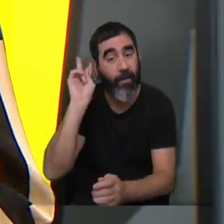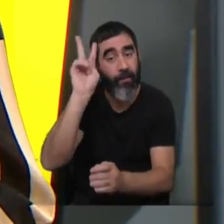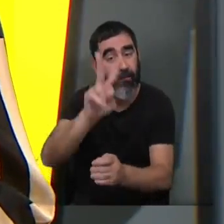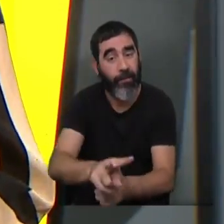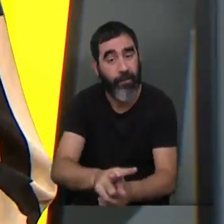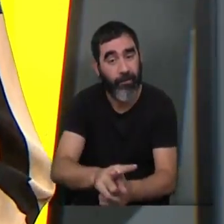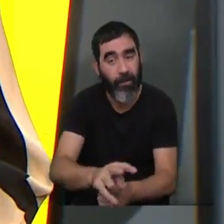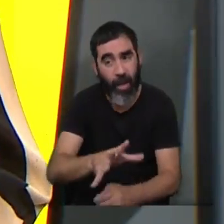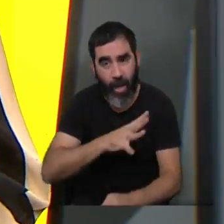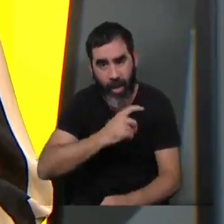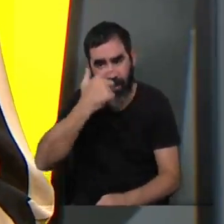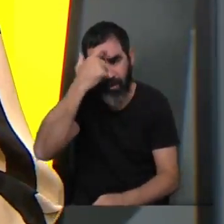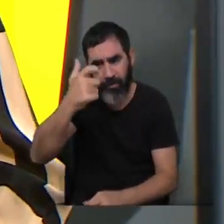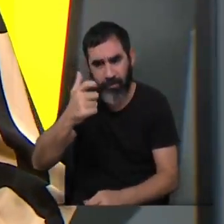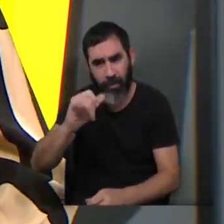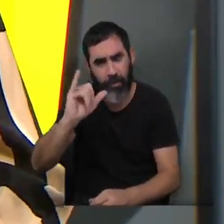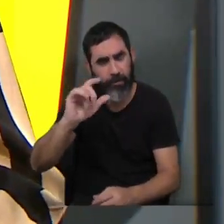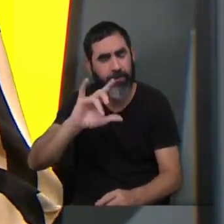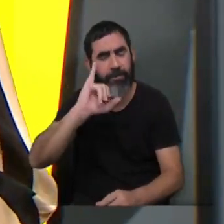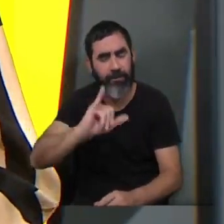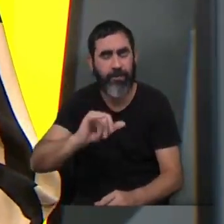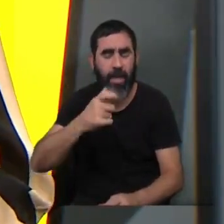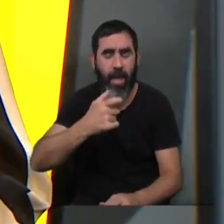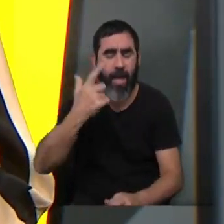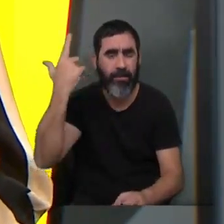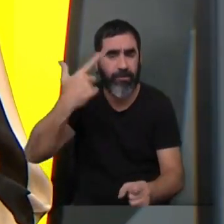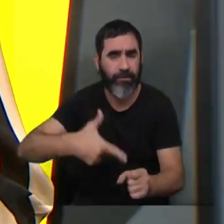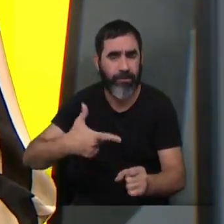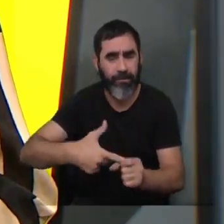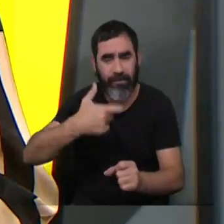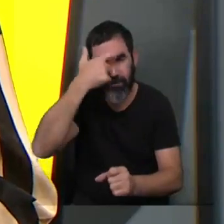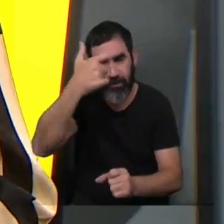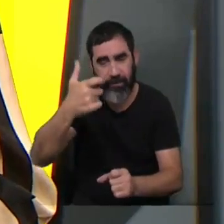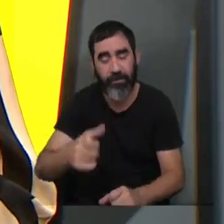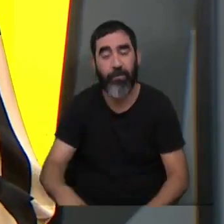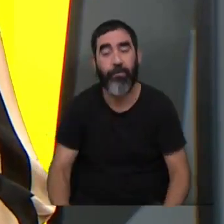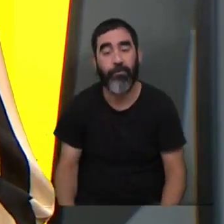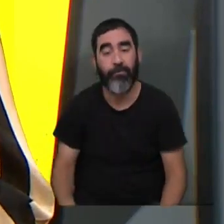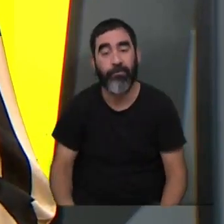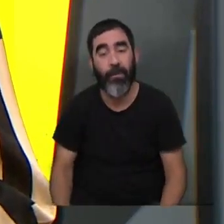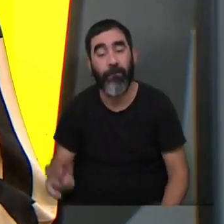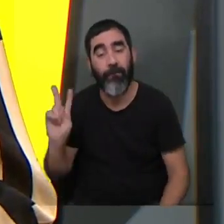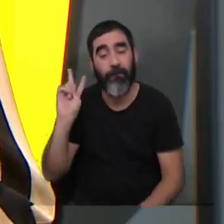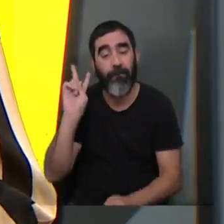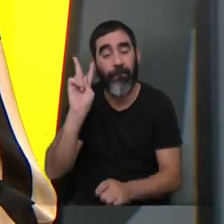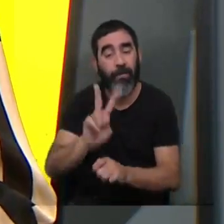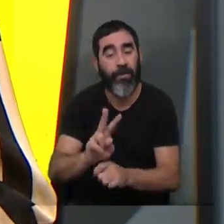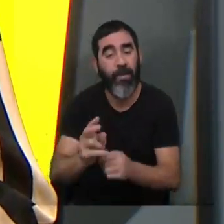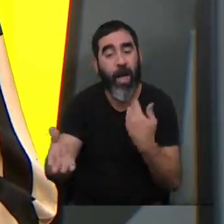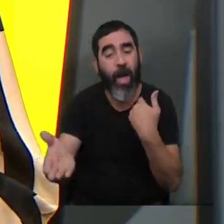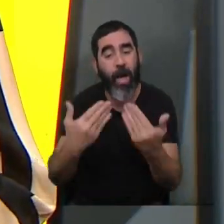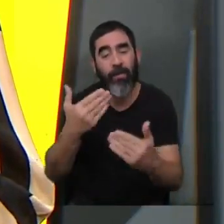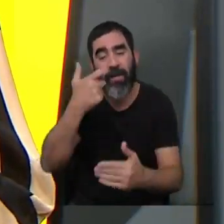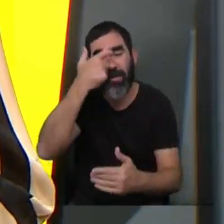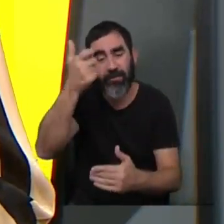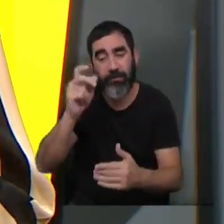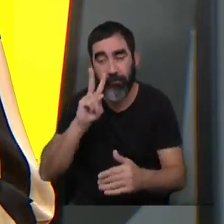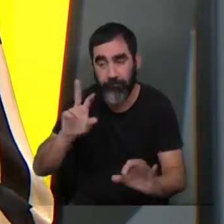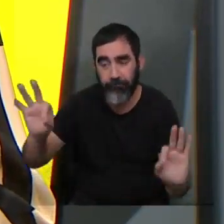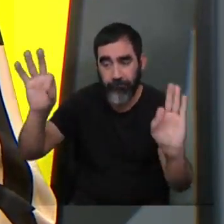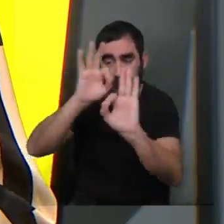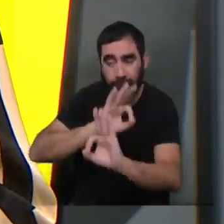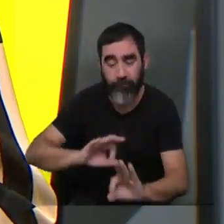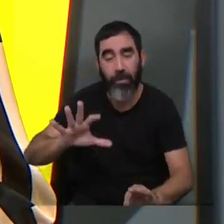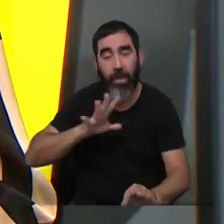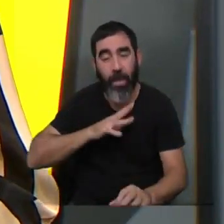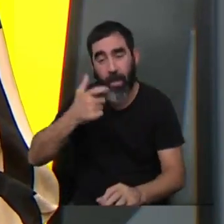¿Tanque lleno de ciencia? Un tanque lleno de ciencia y de muchas cosas más, pero la visitamos justamente para hablar de la ciencia que no vemos, pero que está en la